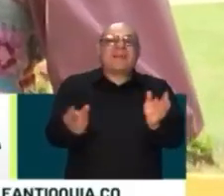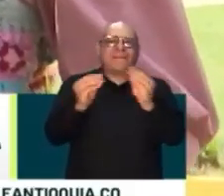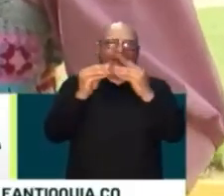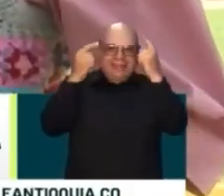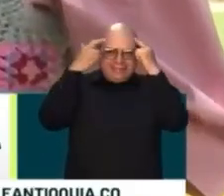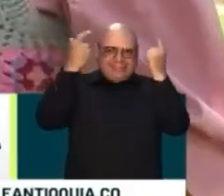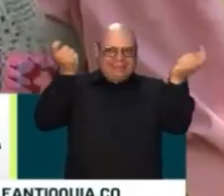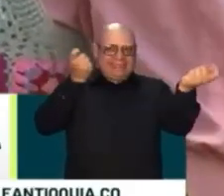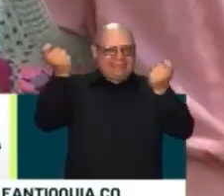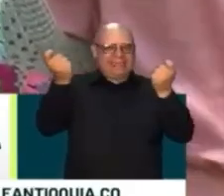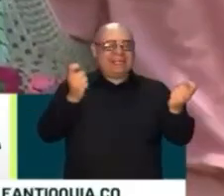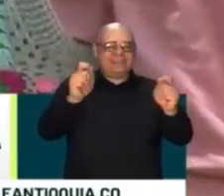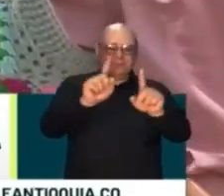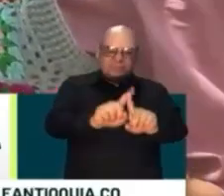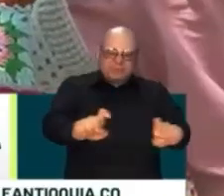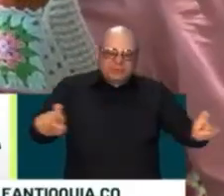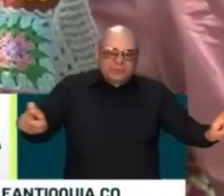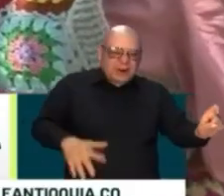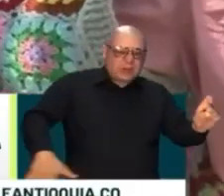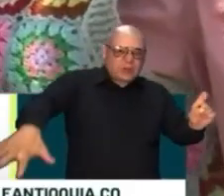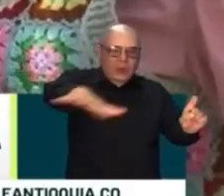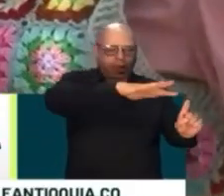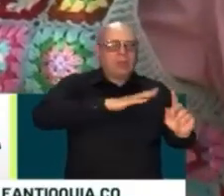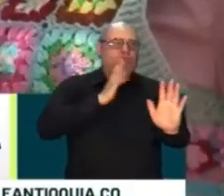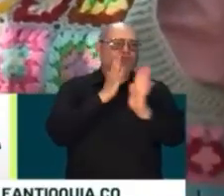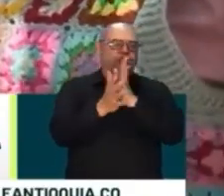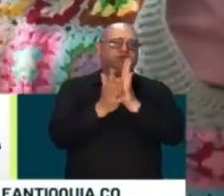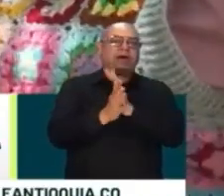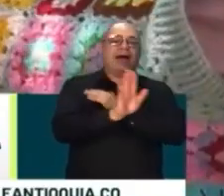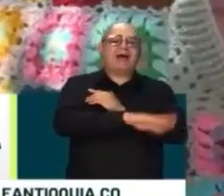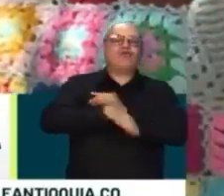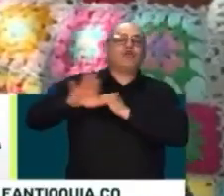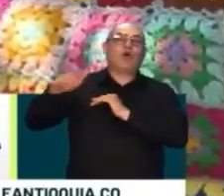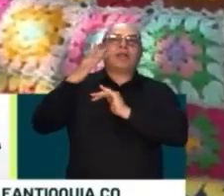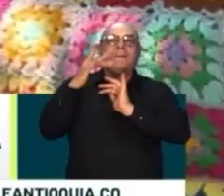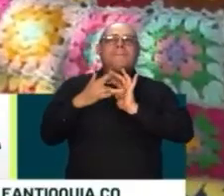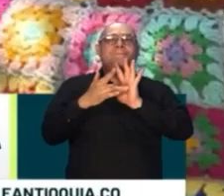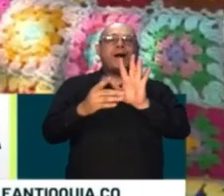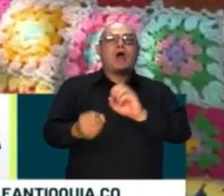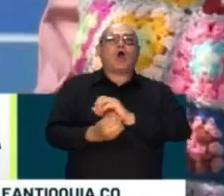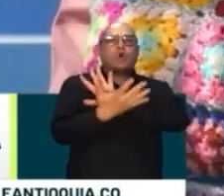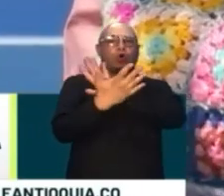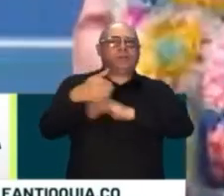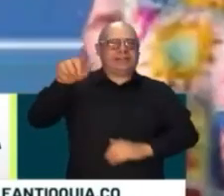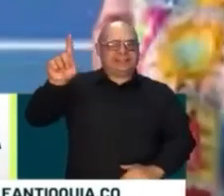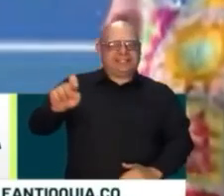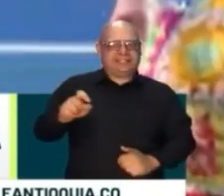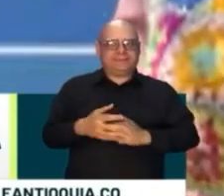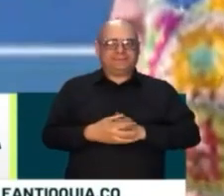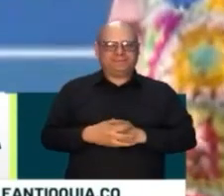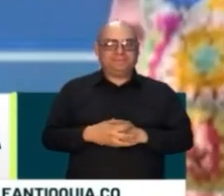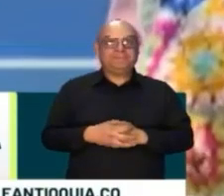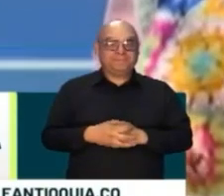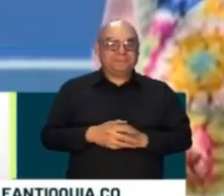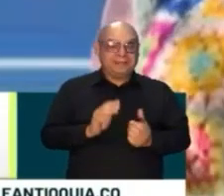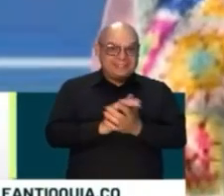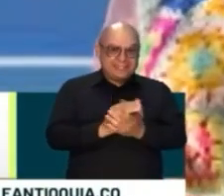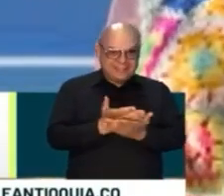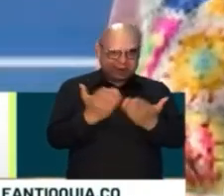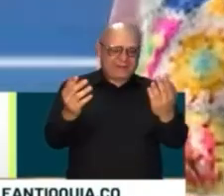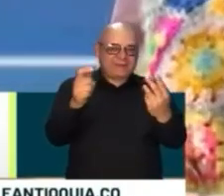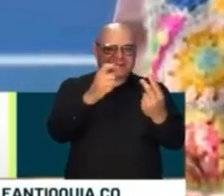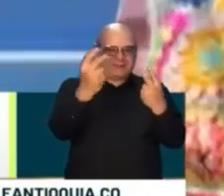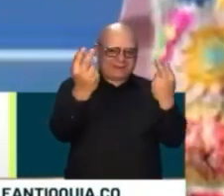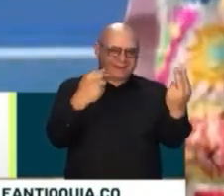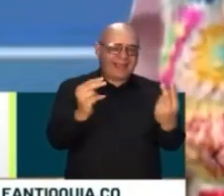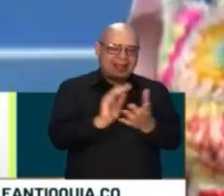biodiversidad que va a venir a exponer el departamento acá en la cop 16 Claro que sí un saludo Valentina para ti para todas las personas que nos están